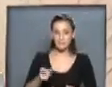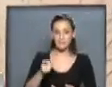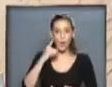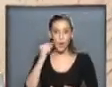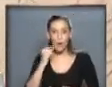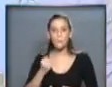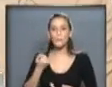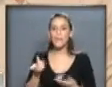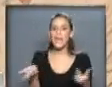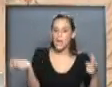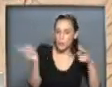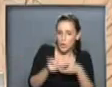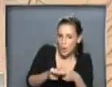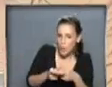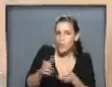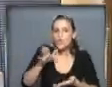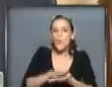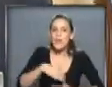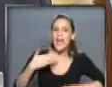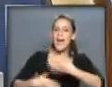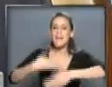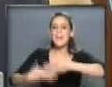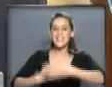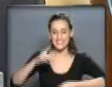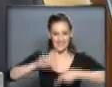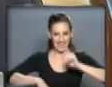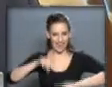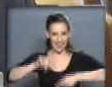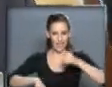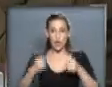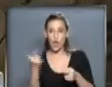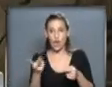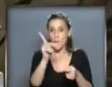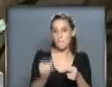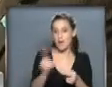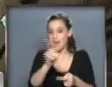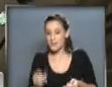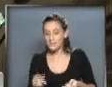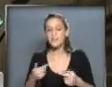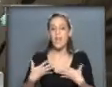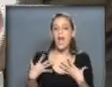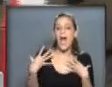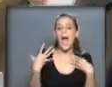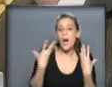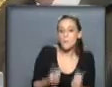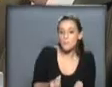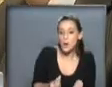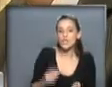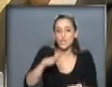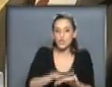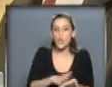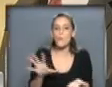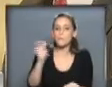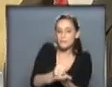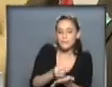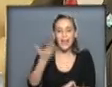quien analizó el avance en las relaciones bilaterales y recibió el apoyo de ese país asiático al reclamo argentino sobre la soberanía